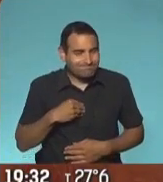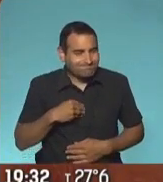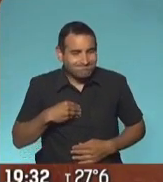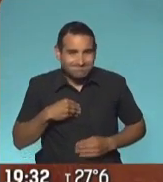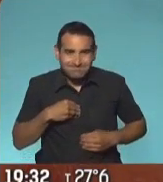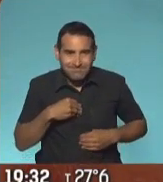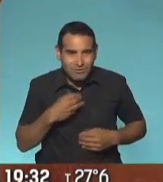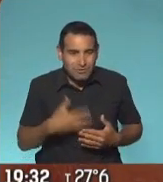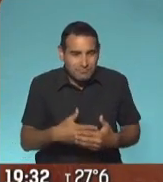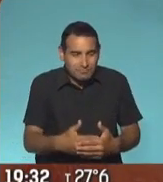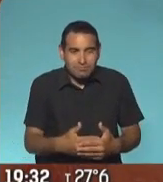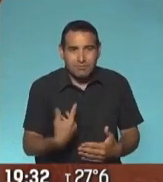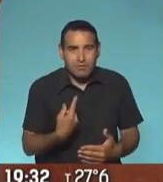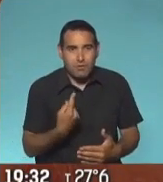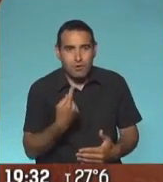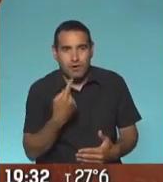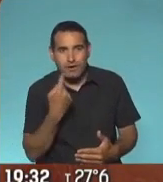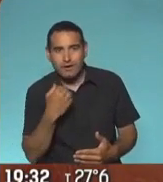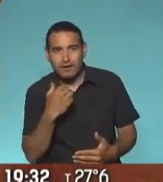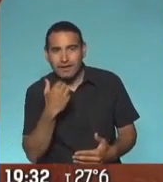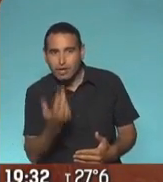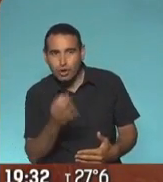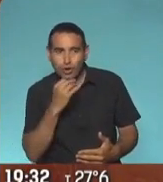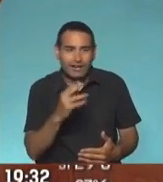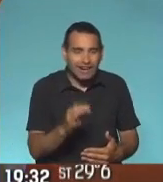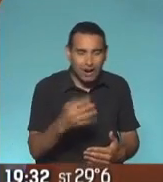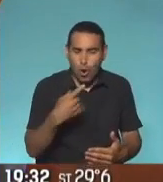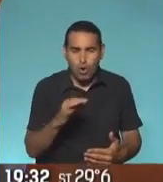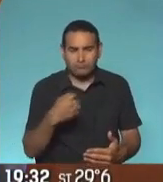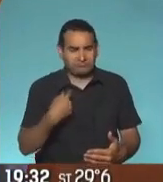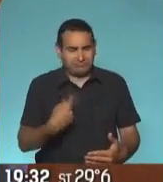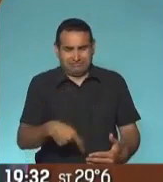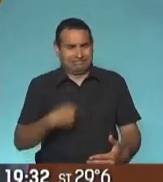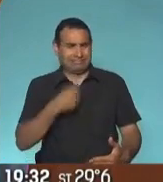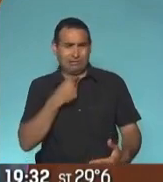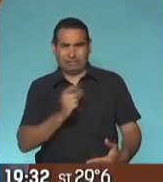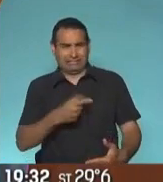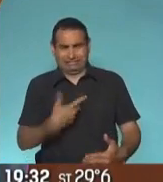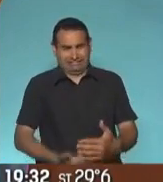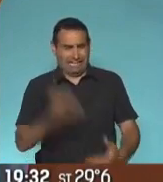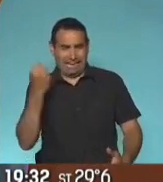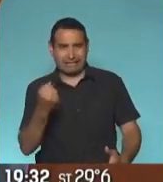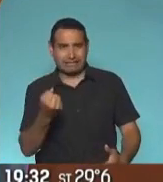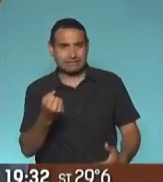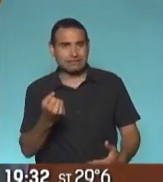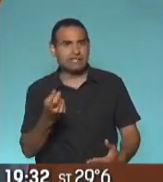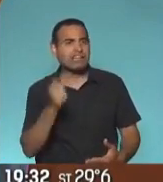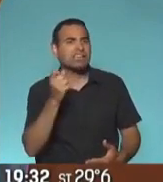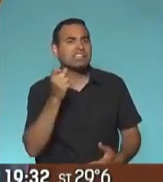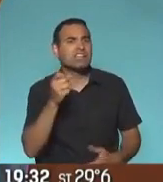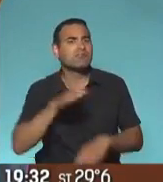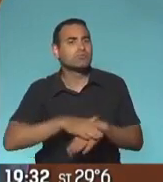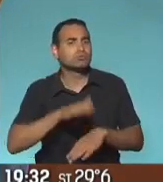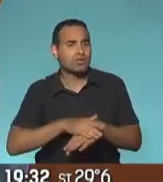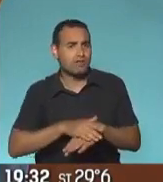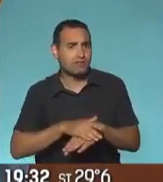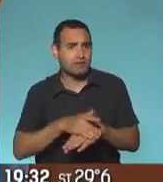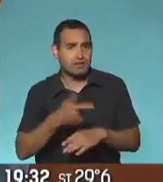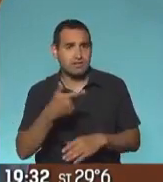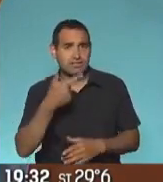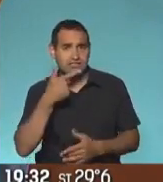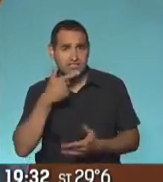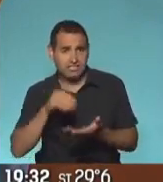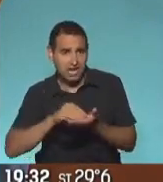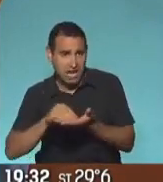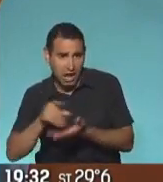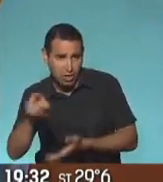esperando una hija o un hijo, o sentir, sáquenme esta cosa, por favor. ¿Quién es el Estado? Un senador suelto por